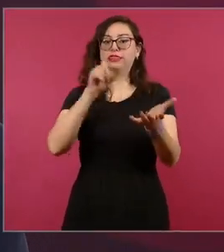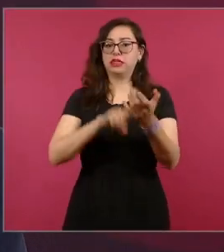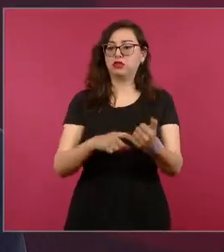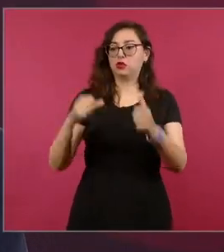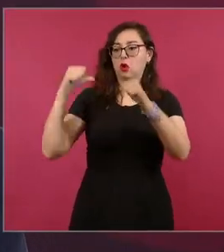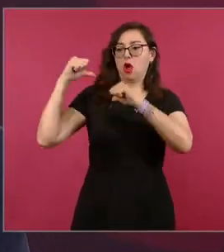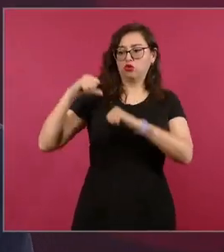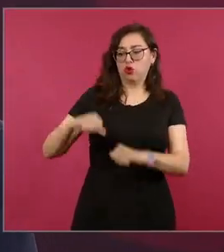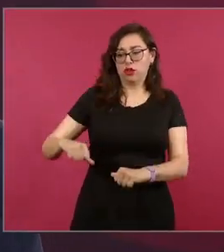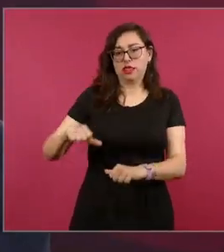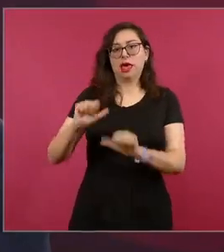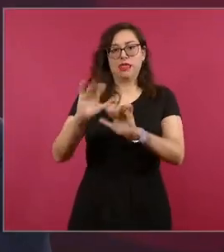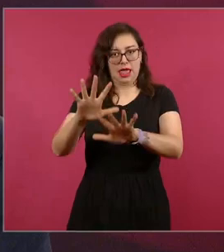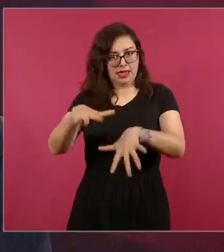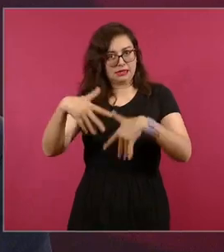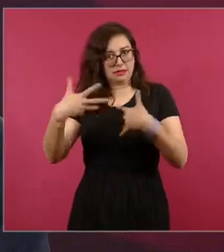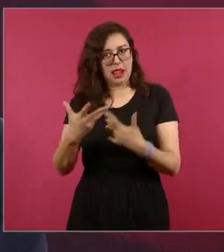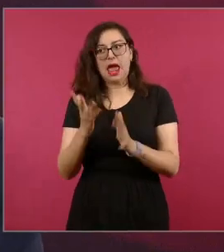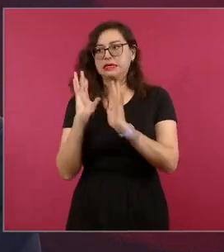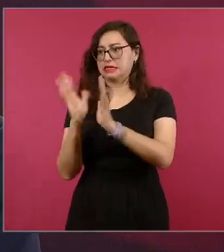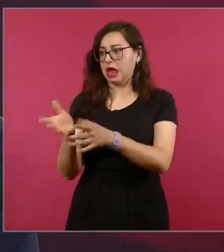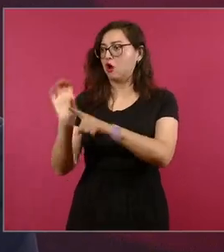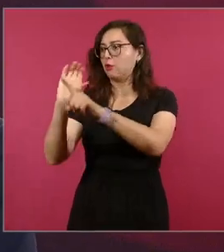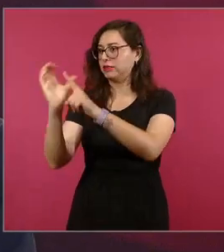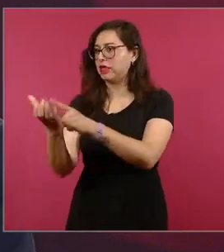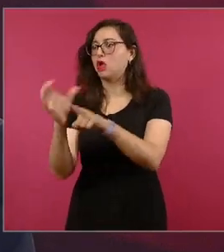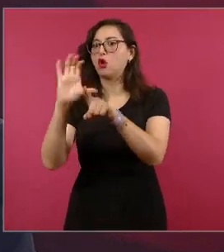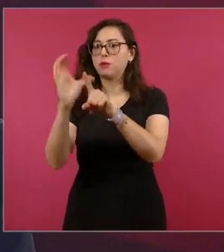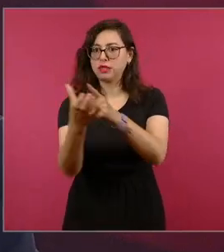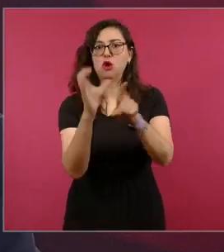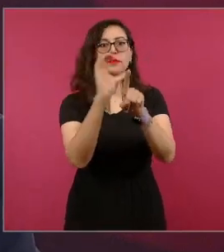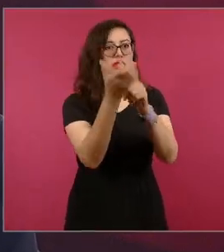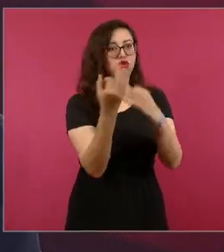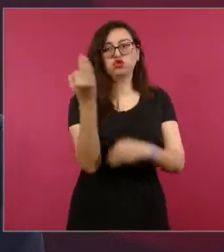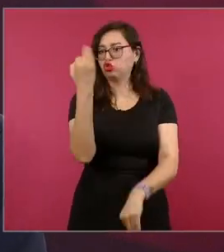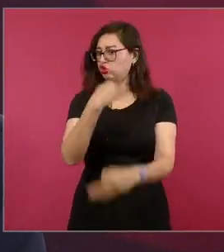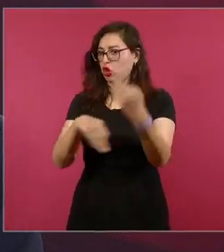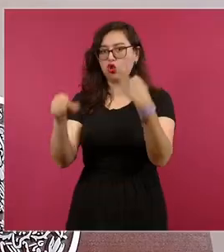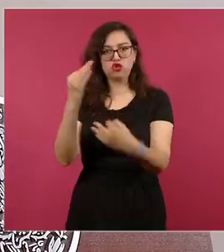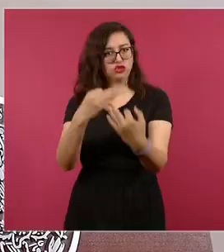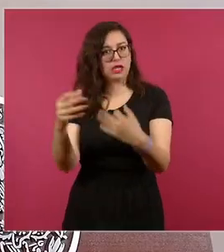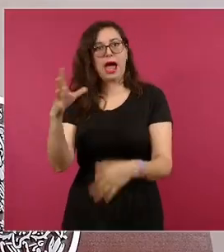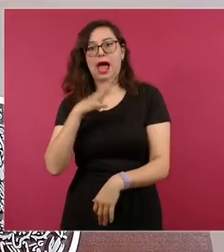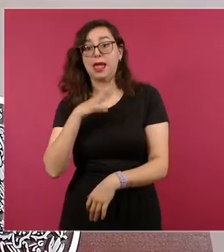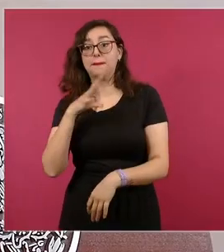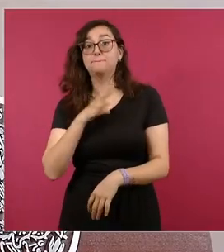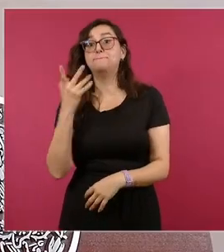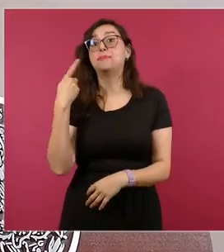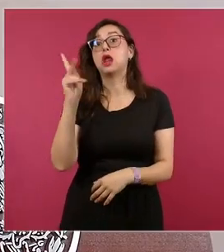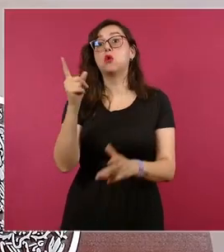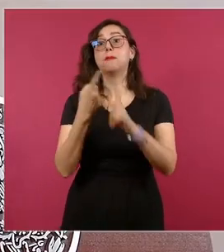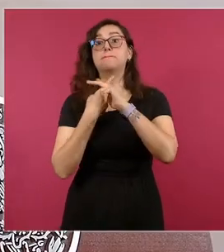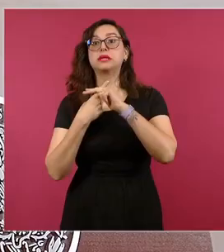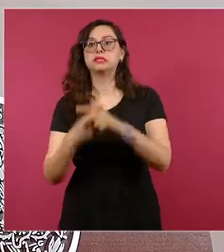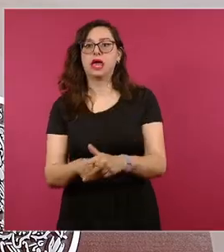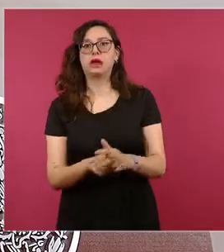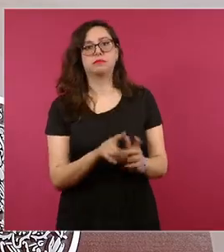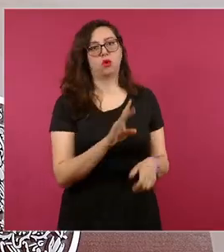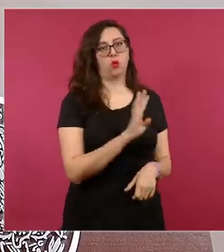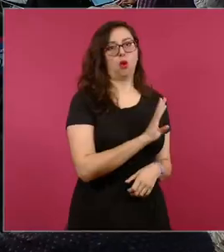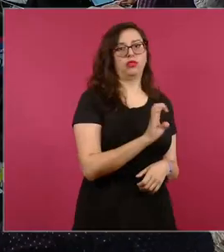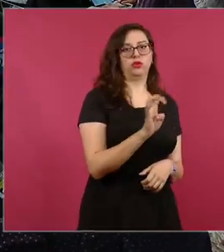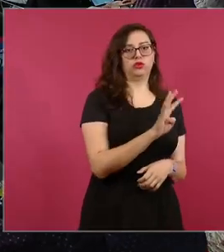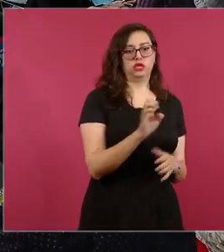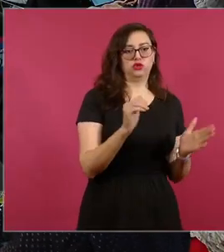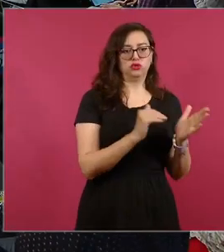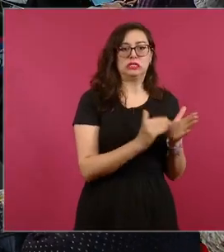con menos inversión, que son las de uno y dos consultorios que tienen este monto de los 400,000 pesos.